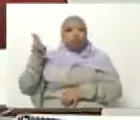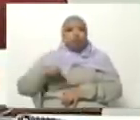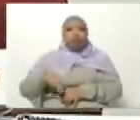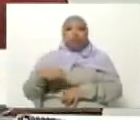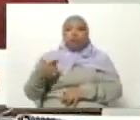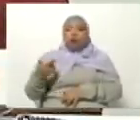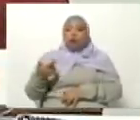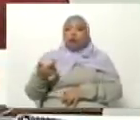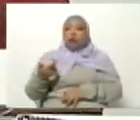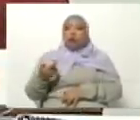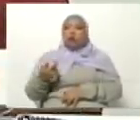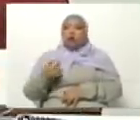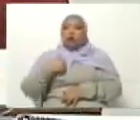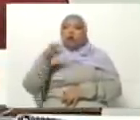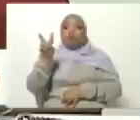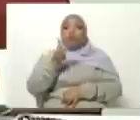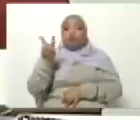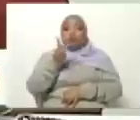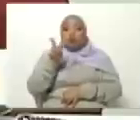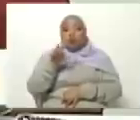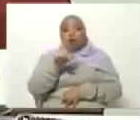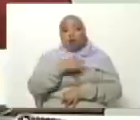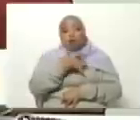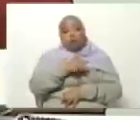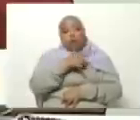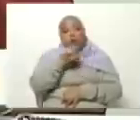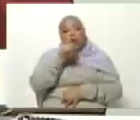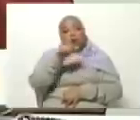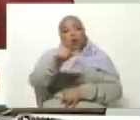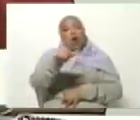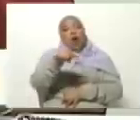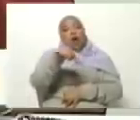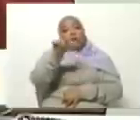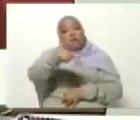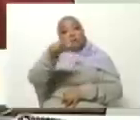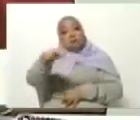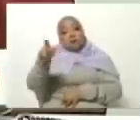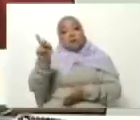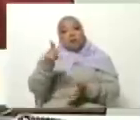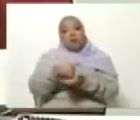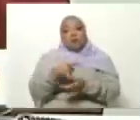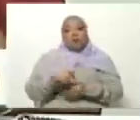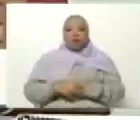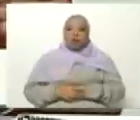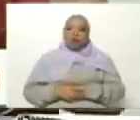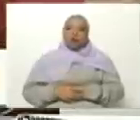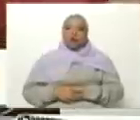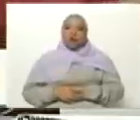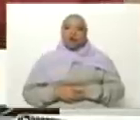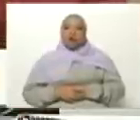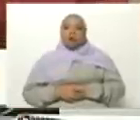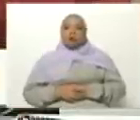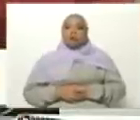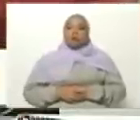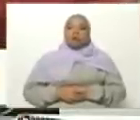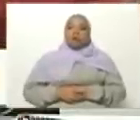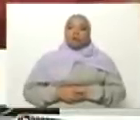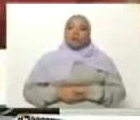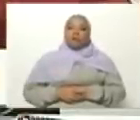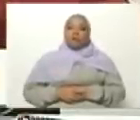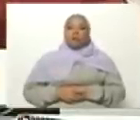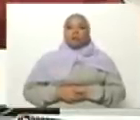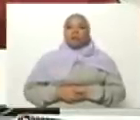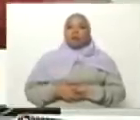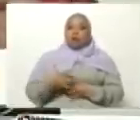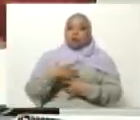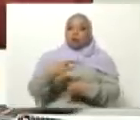como venezolano, fueron ellos los que participaron en el golpe de Estado. Fueron ellos los que intentaron invadir